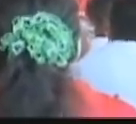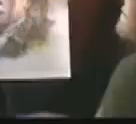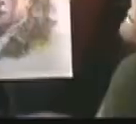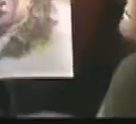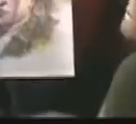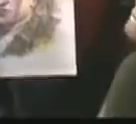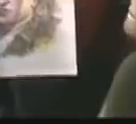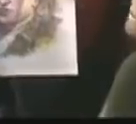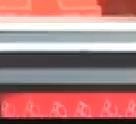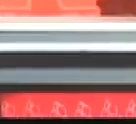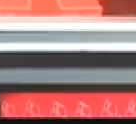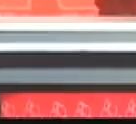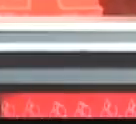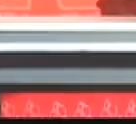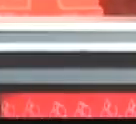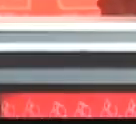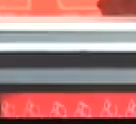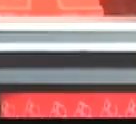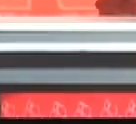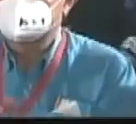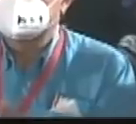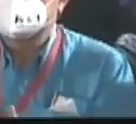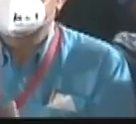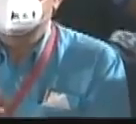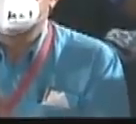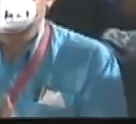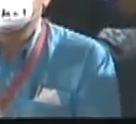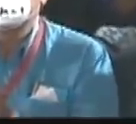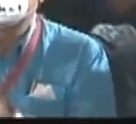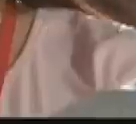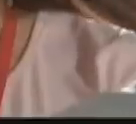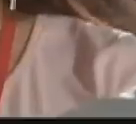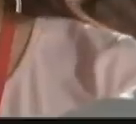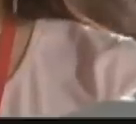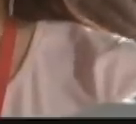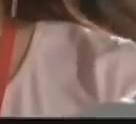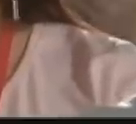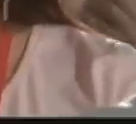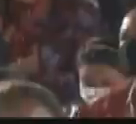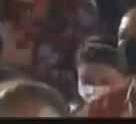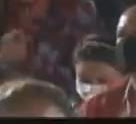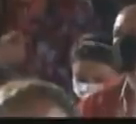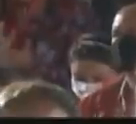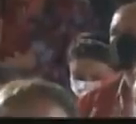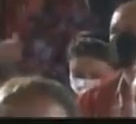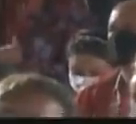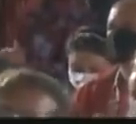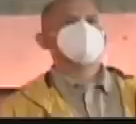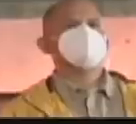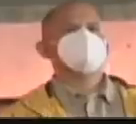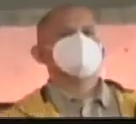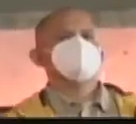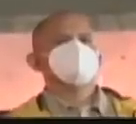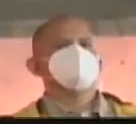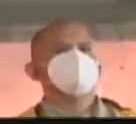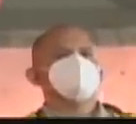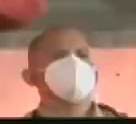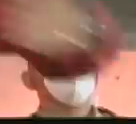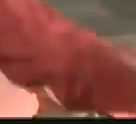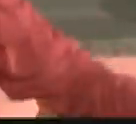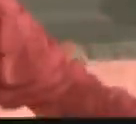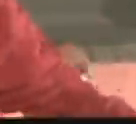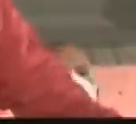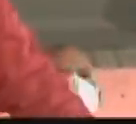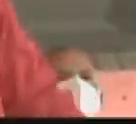nuestro pueblo, por el legado de nuestro comandante Chávez, por su recuerdo infinito, leales siempre.